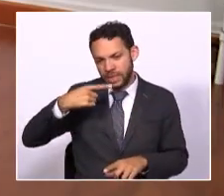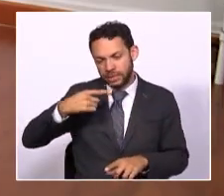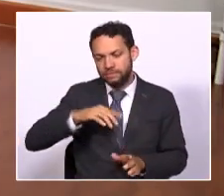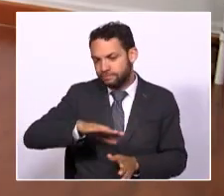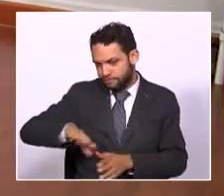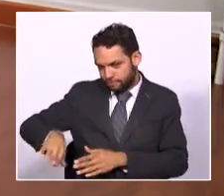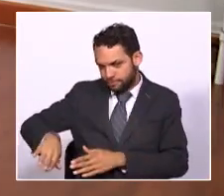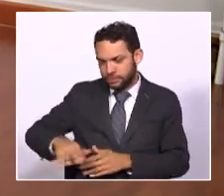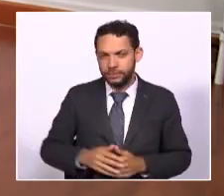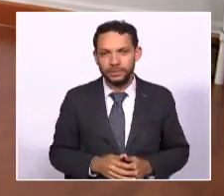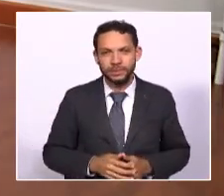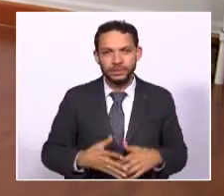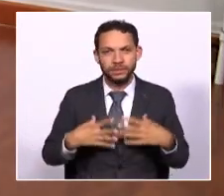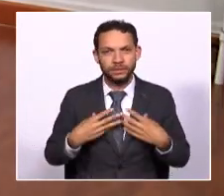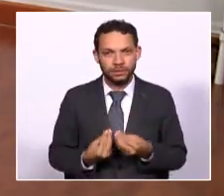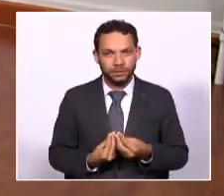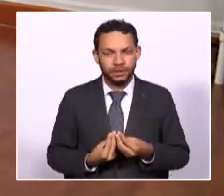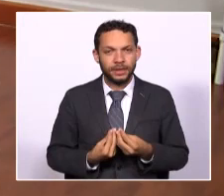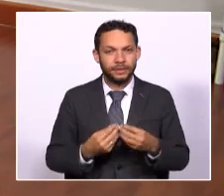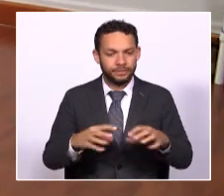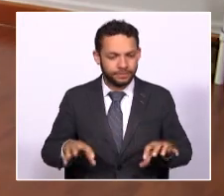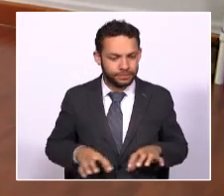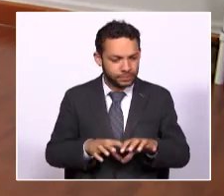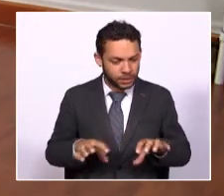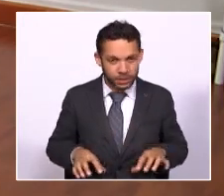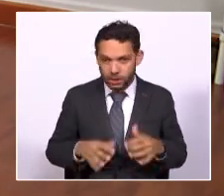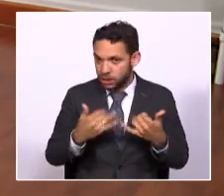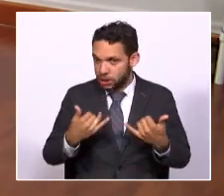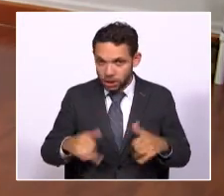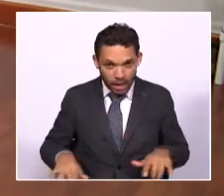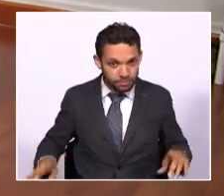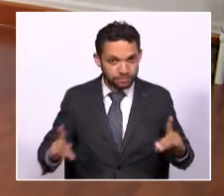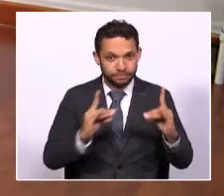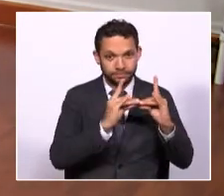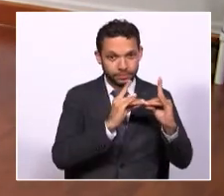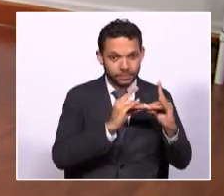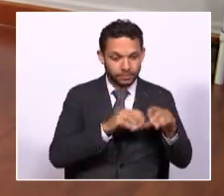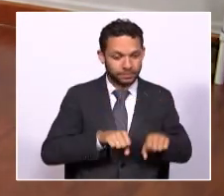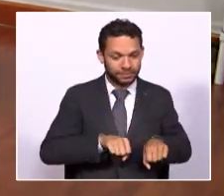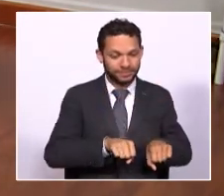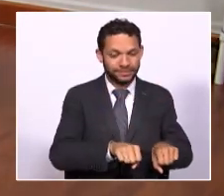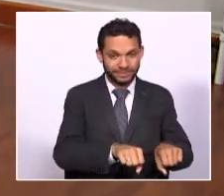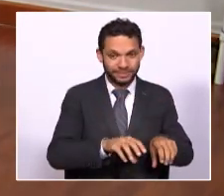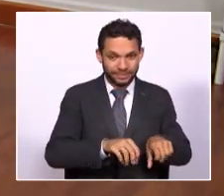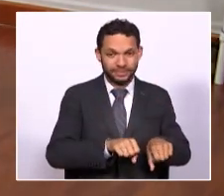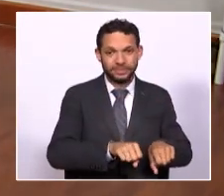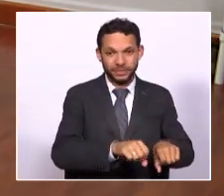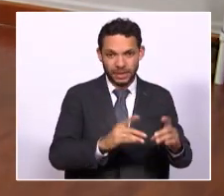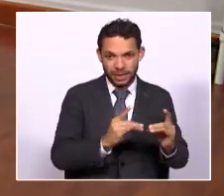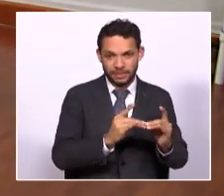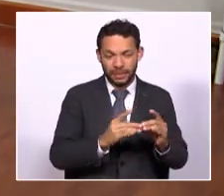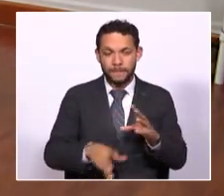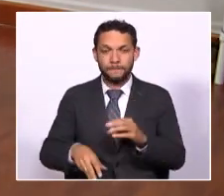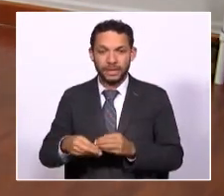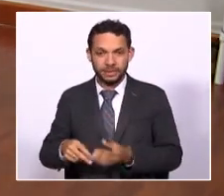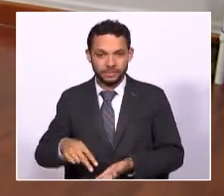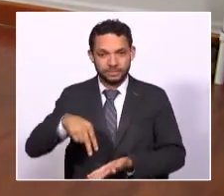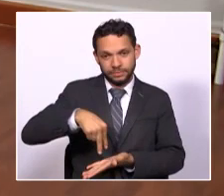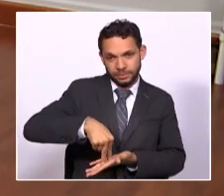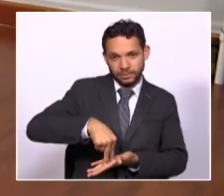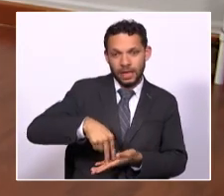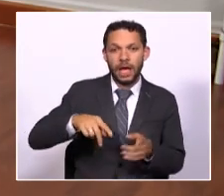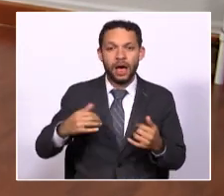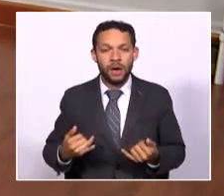Bueno, entonces vamos a hacer el procedimiento que ya se hizo en camilla, que se hizo de pie, hacerlo en esta técnica Ayurveda.